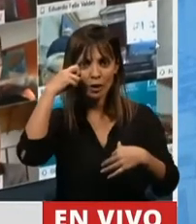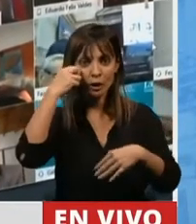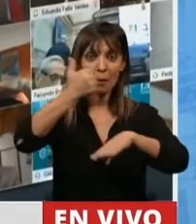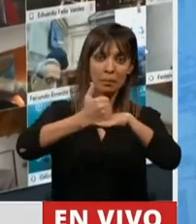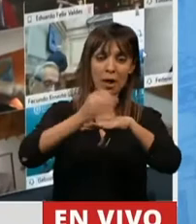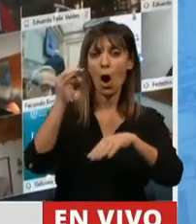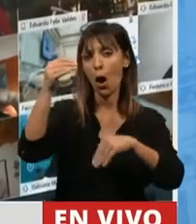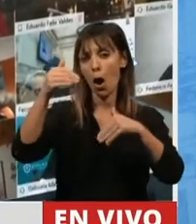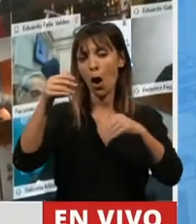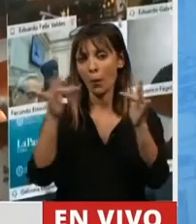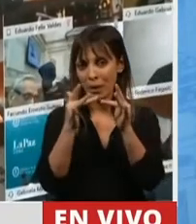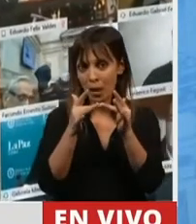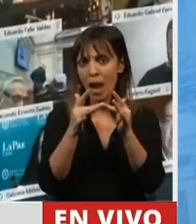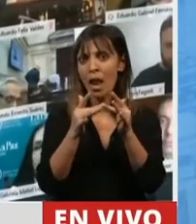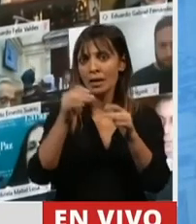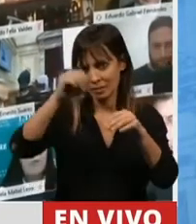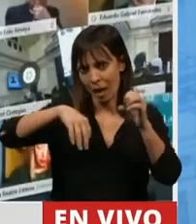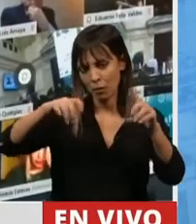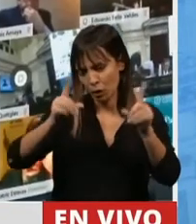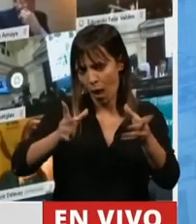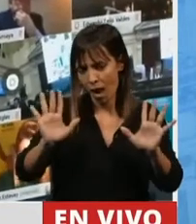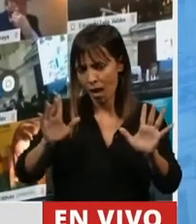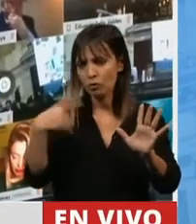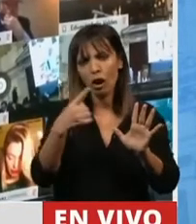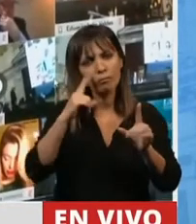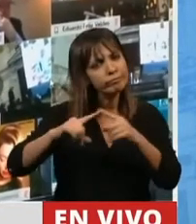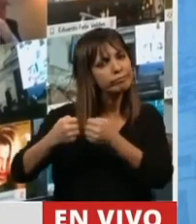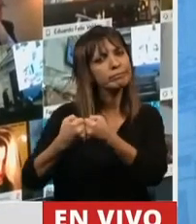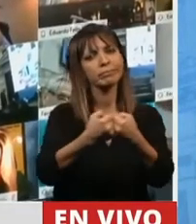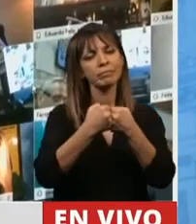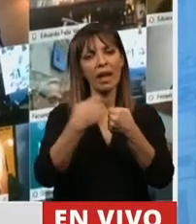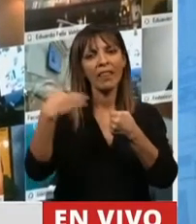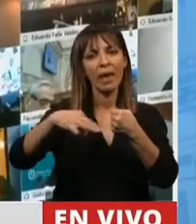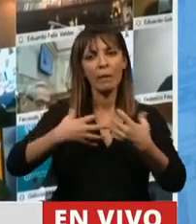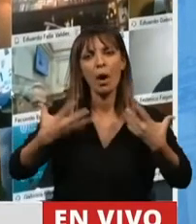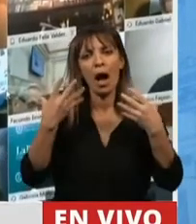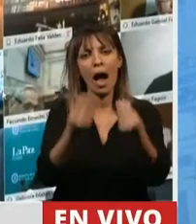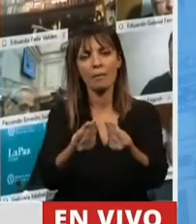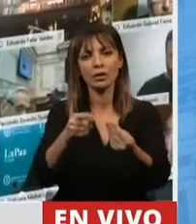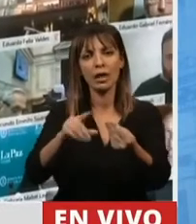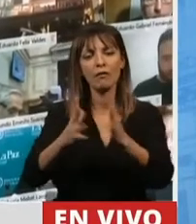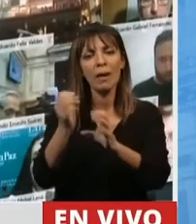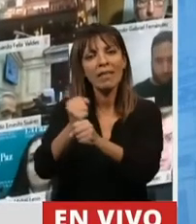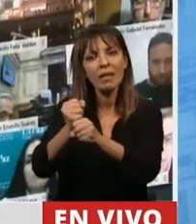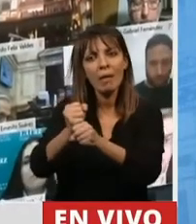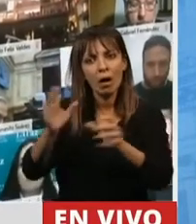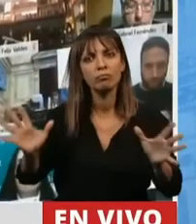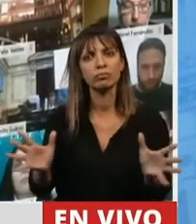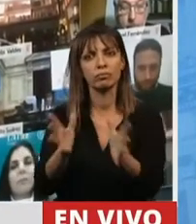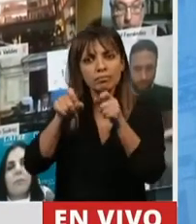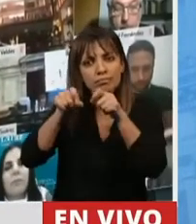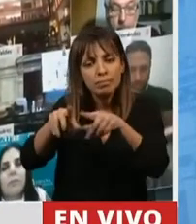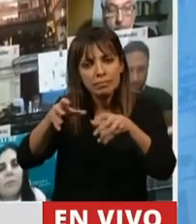como virtualmente, estamos de acuerdo en que hay que apoyar una actividad específica que va a traer grandes